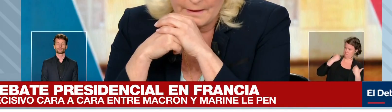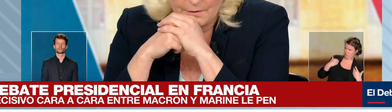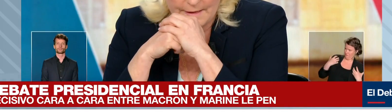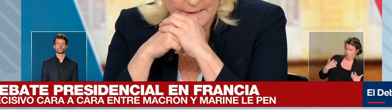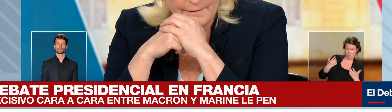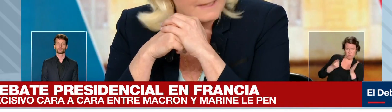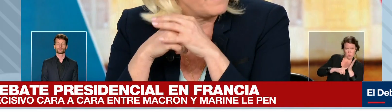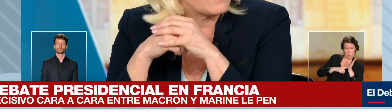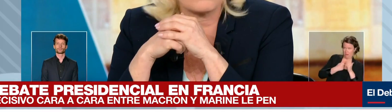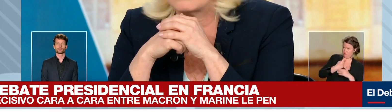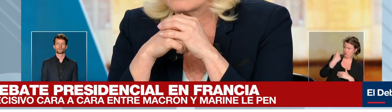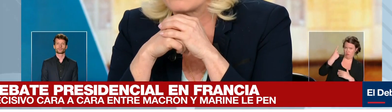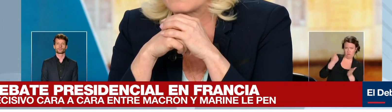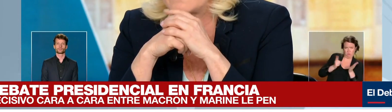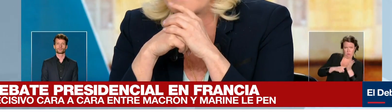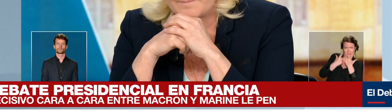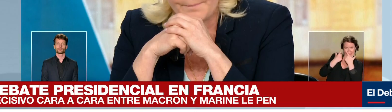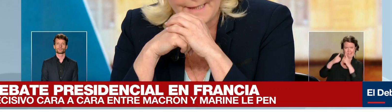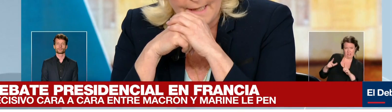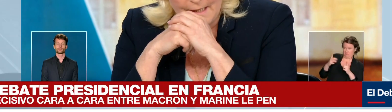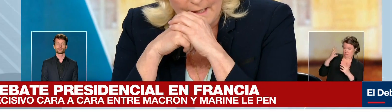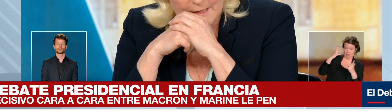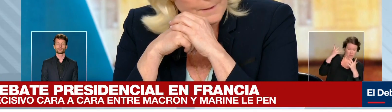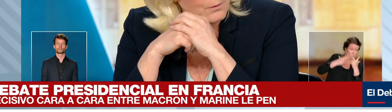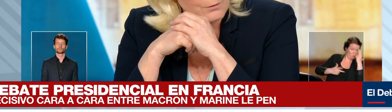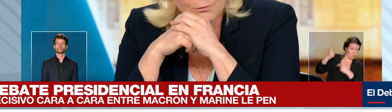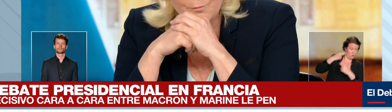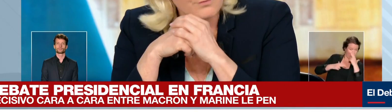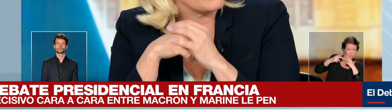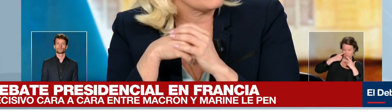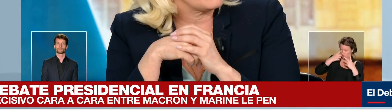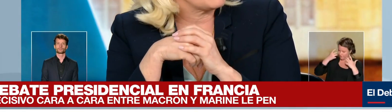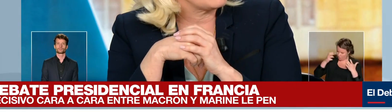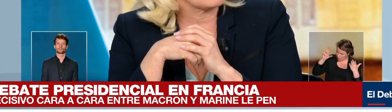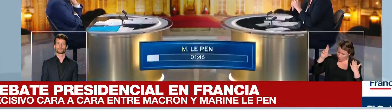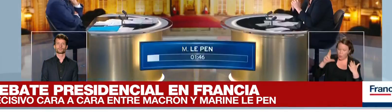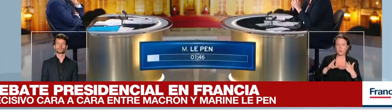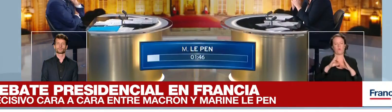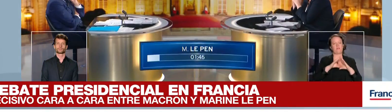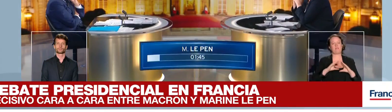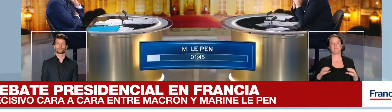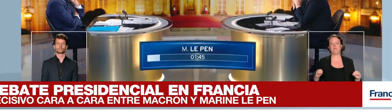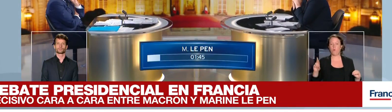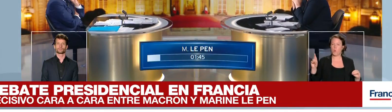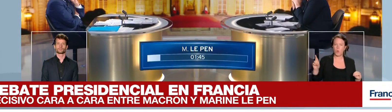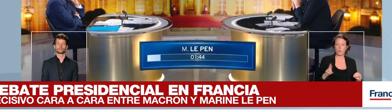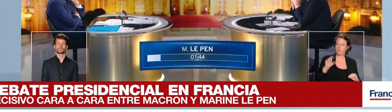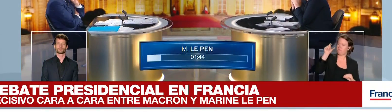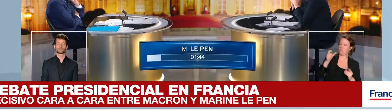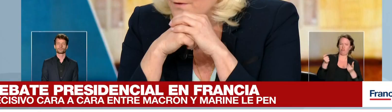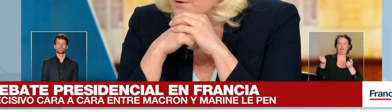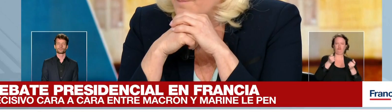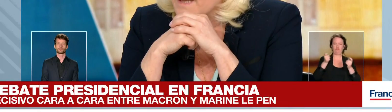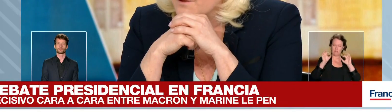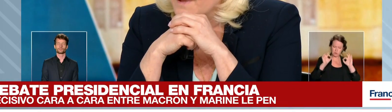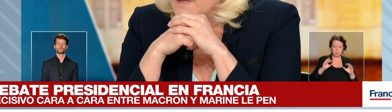libertades individuales y de las libertades colectivas, a pesar de esto aspira a la tranquilidad, aspira a que regrese el sentido común en la gestión